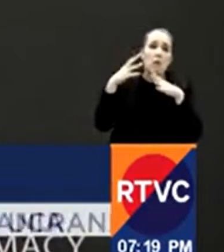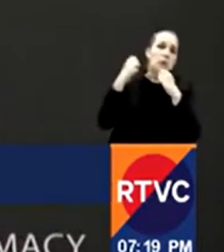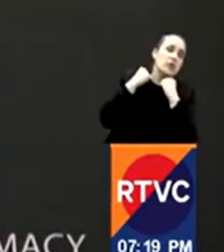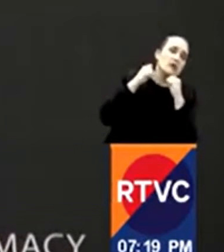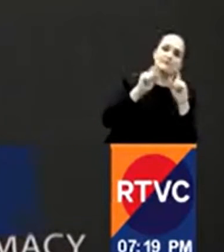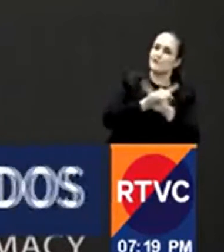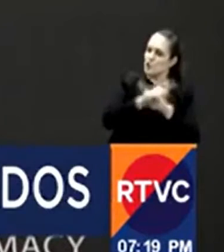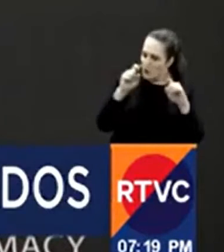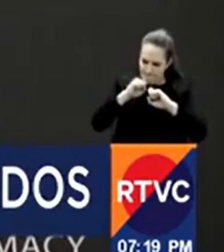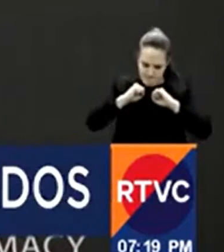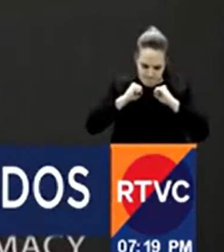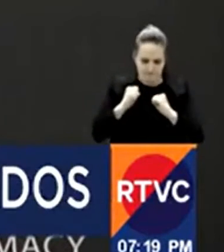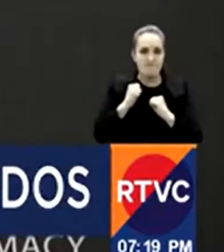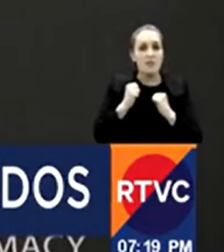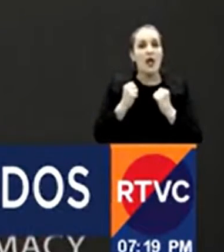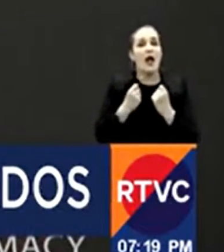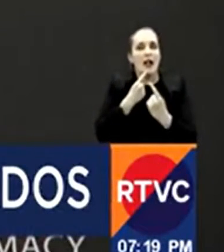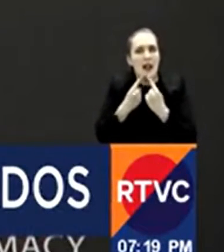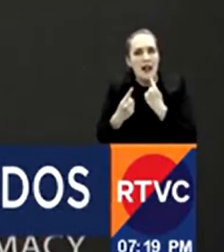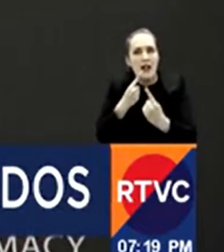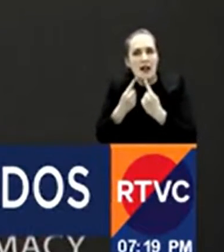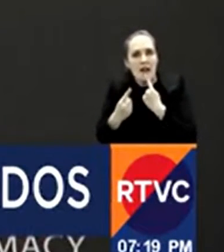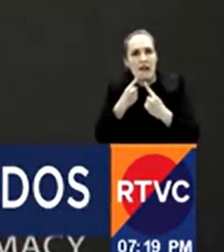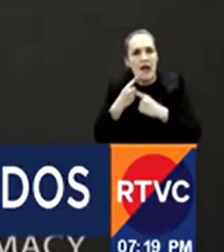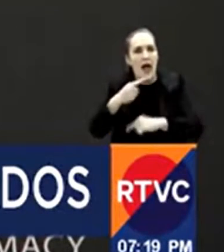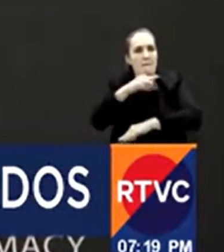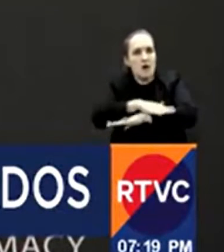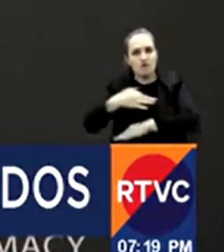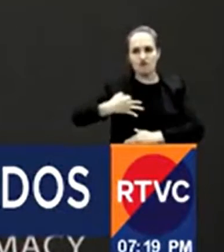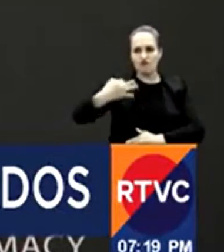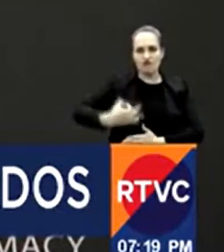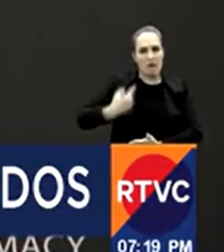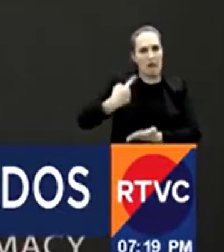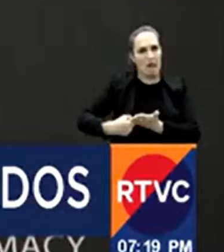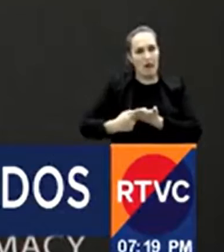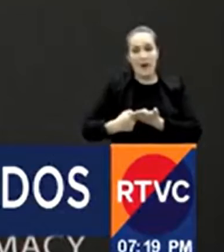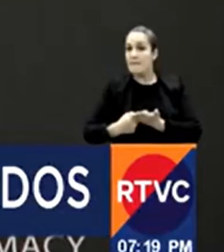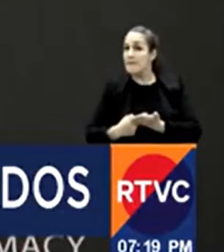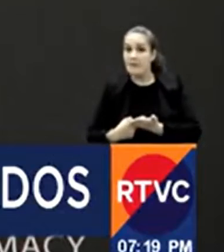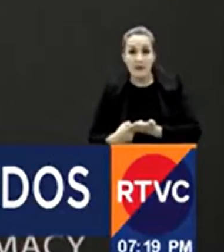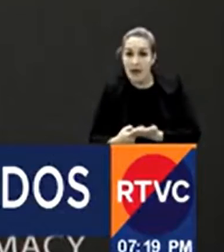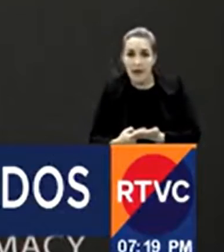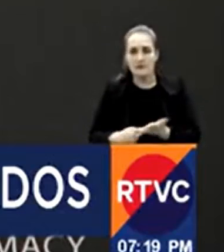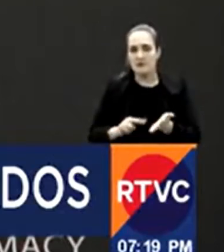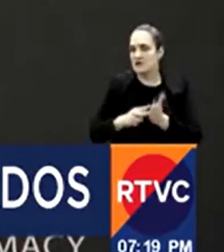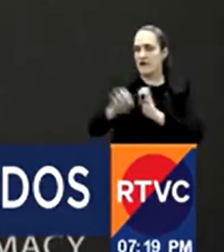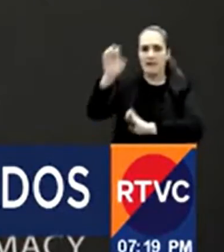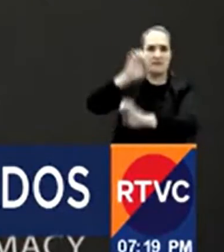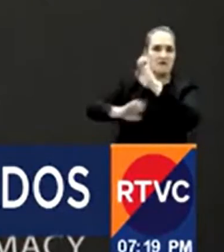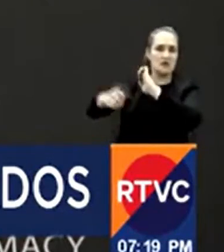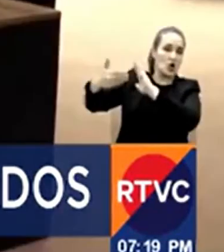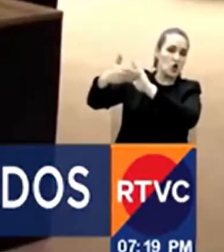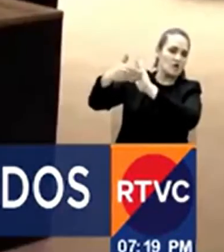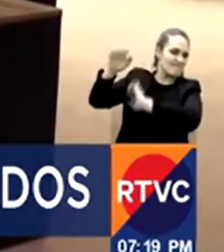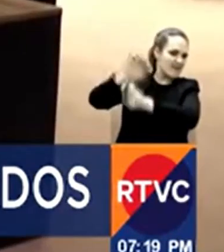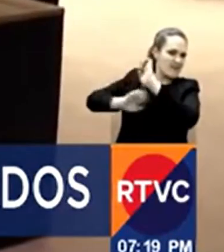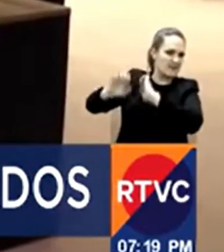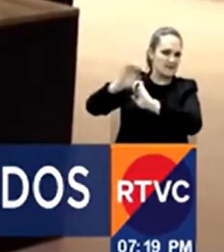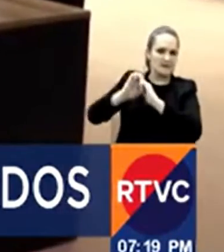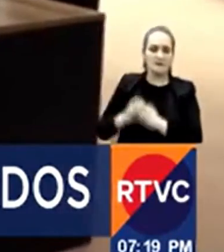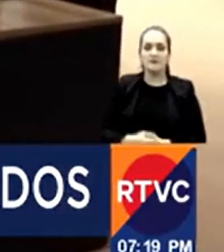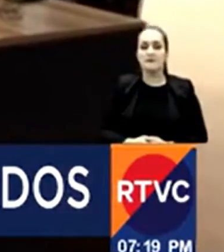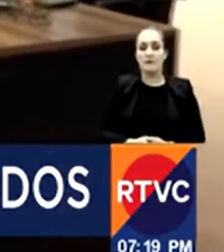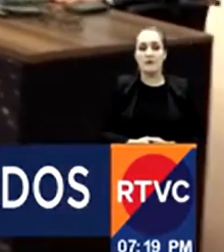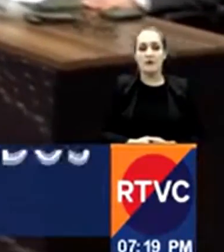buscando soluciones diplomáticas, pero mientras esta no sea una opción, estaremos comprometidos a defender nuestra tierra de la agresión rusa. A pesar